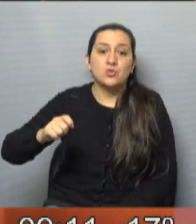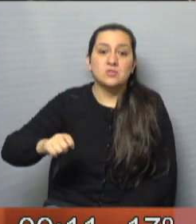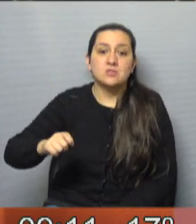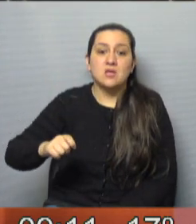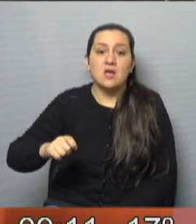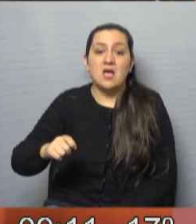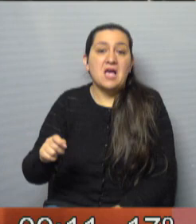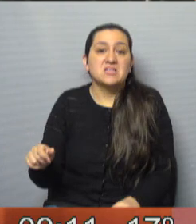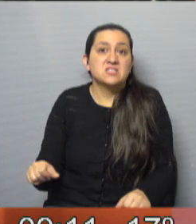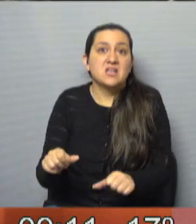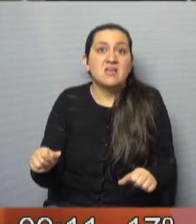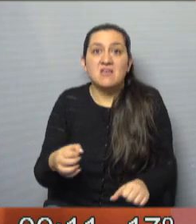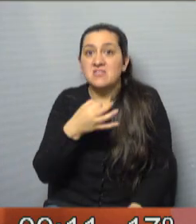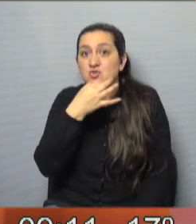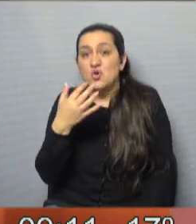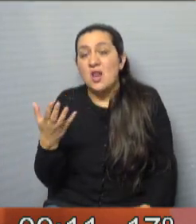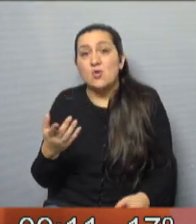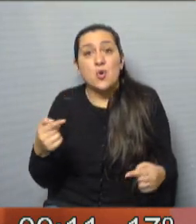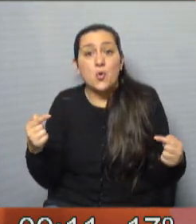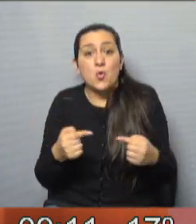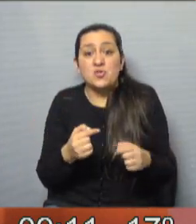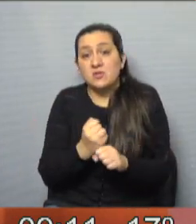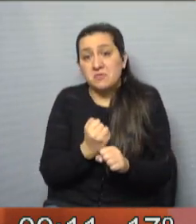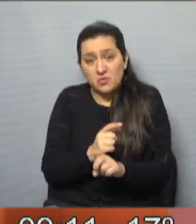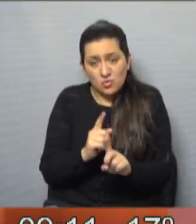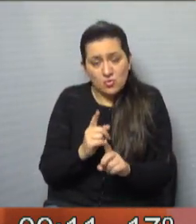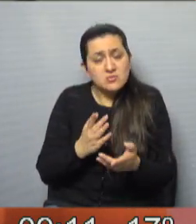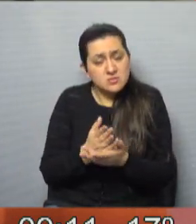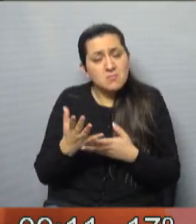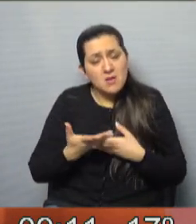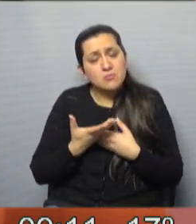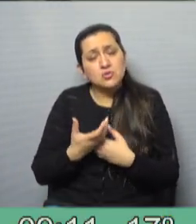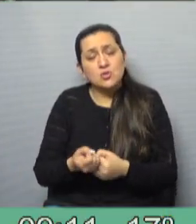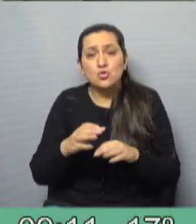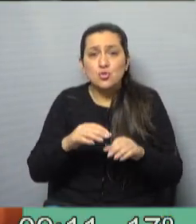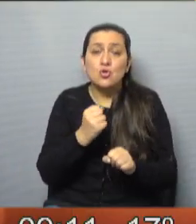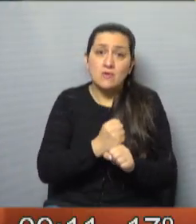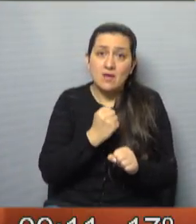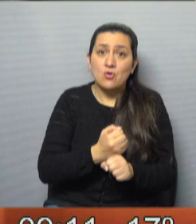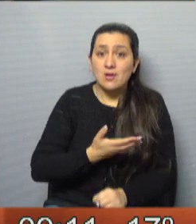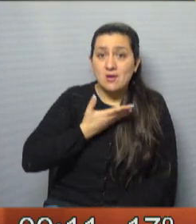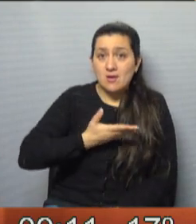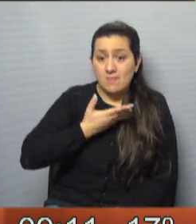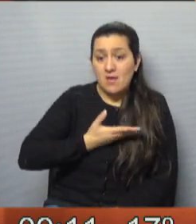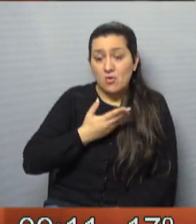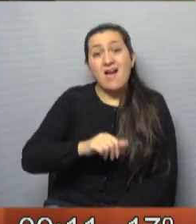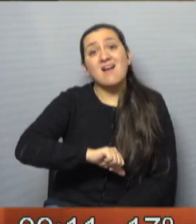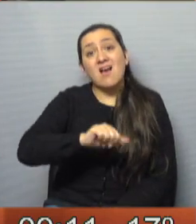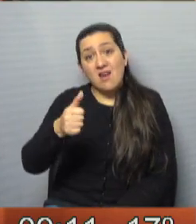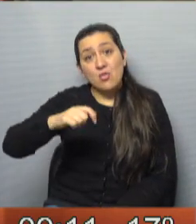en contra de los reclamos de los trabajadores. Hasta ahora, todos los trabajadores que han reclamado han ganado los juicios. Han ganado juicios diciendo que hay un vínculo